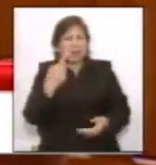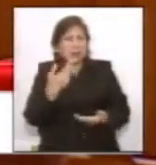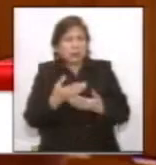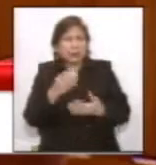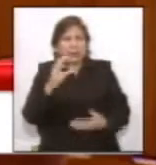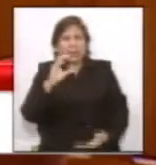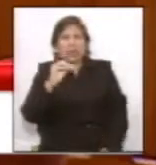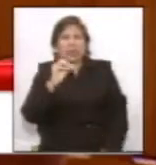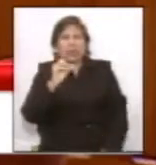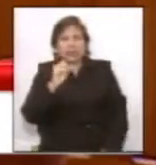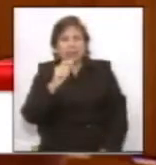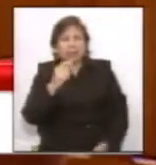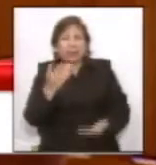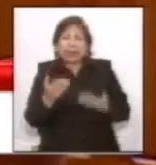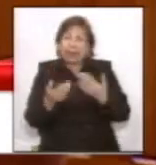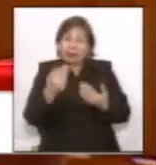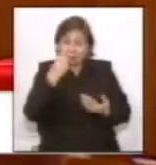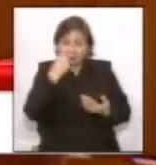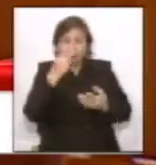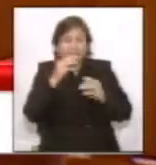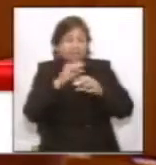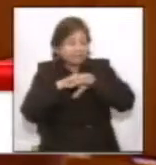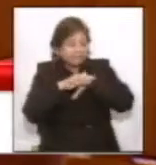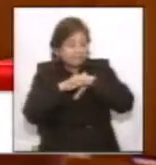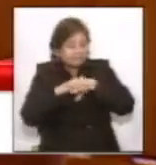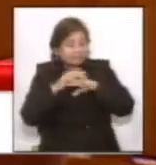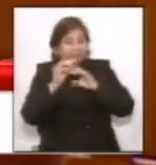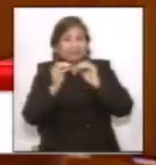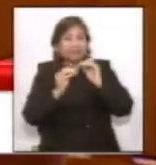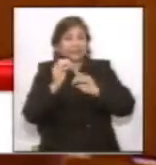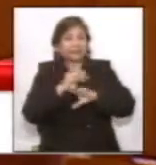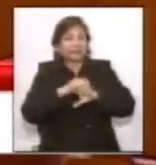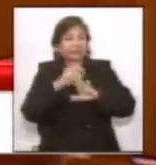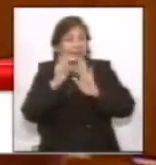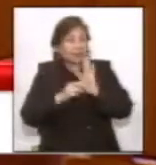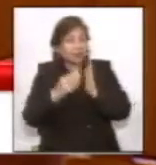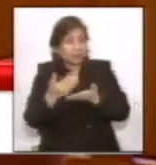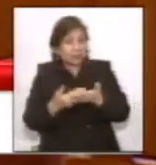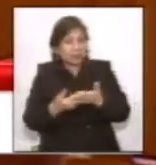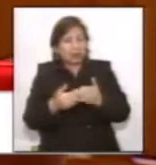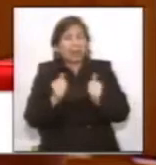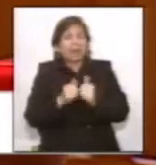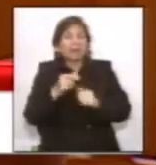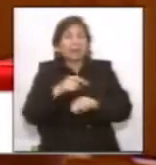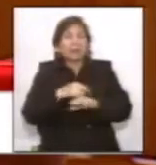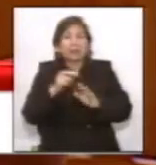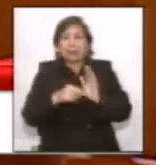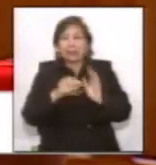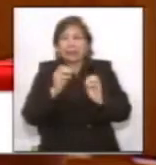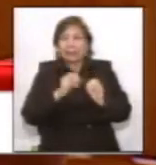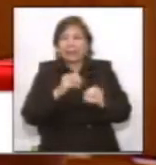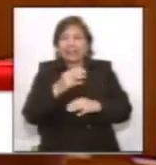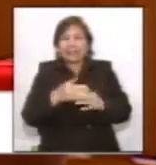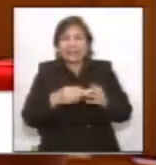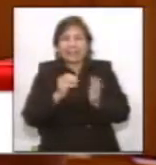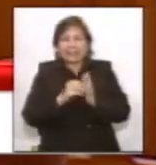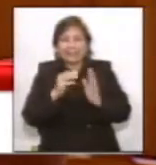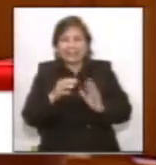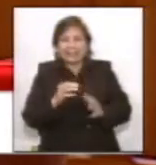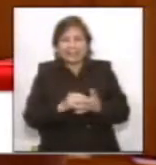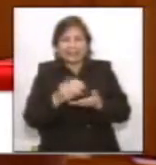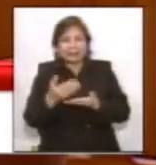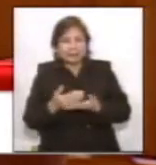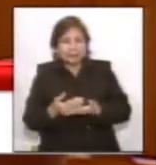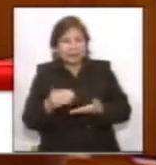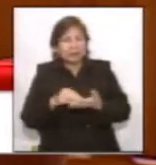Concitec. Esto tiene que ver con el ciclo de maduración de los proyectos, debido a que el proyecto de inversión, mejoramiento y ampliación de los